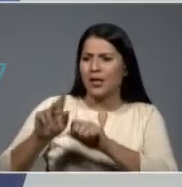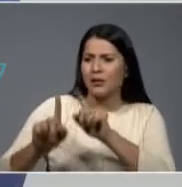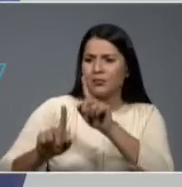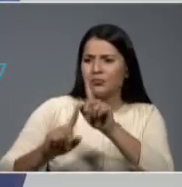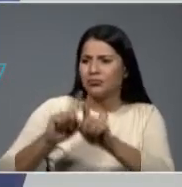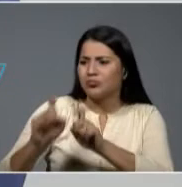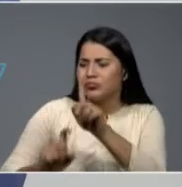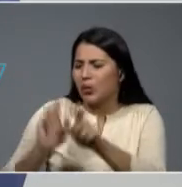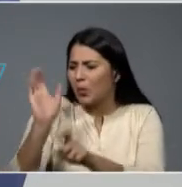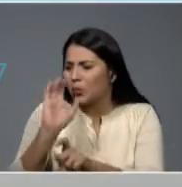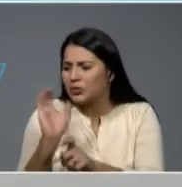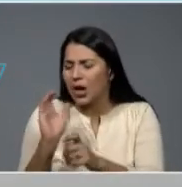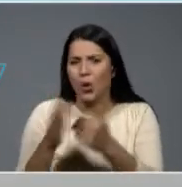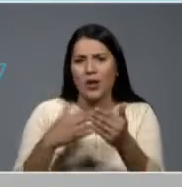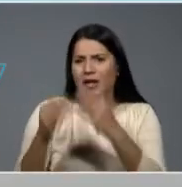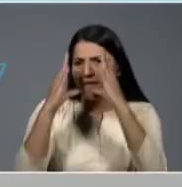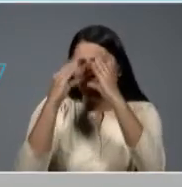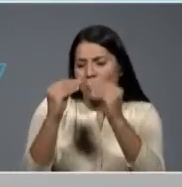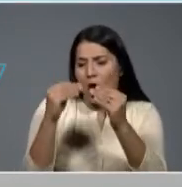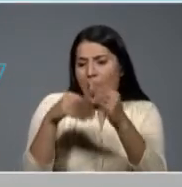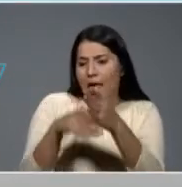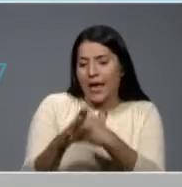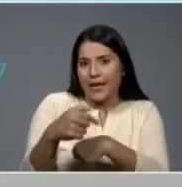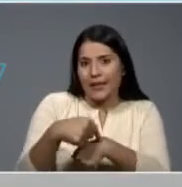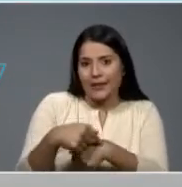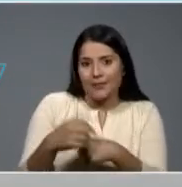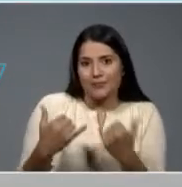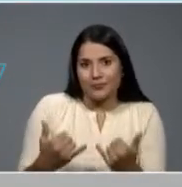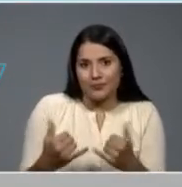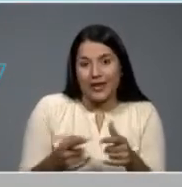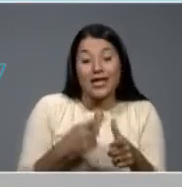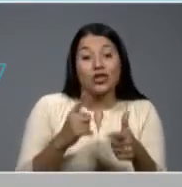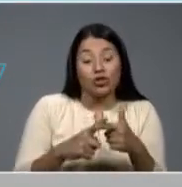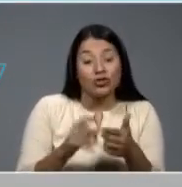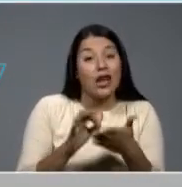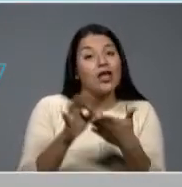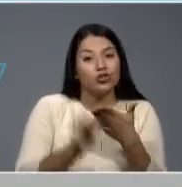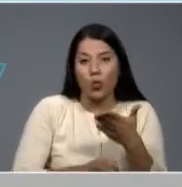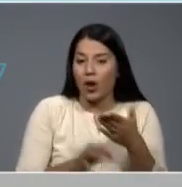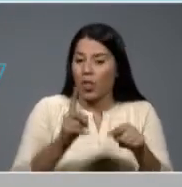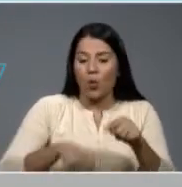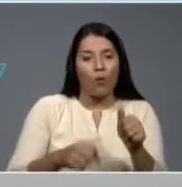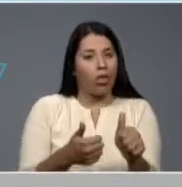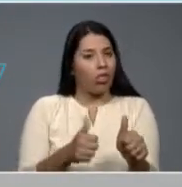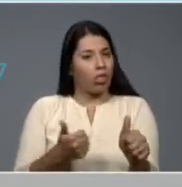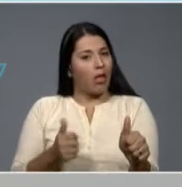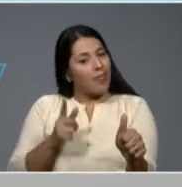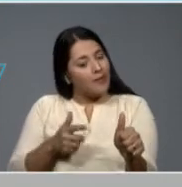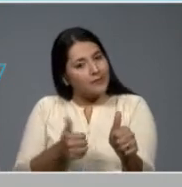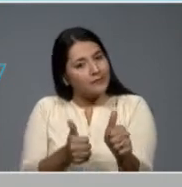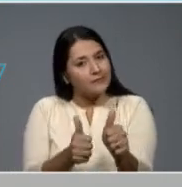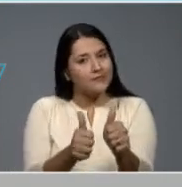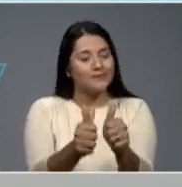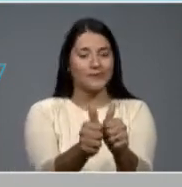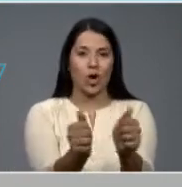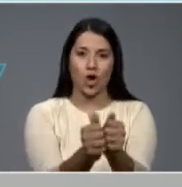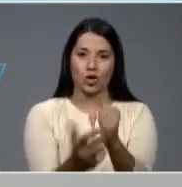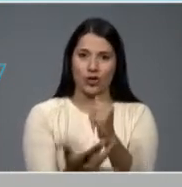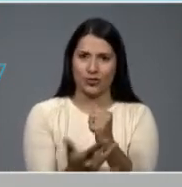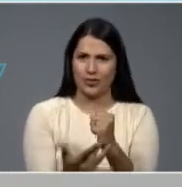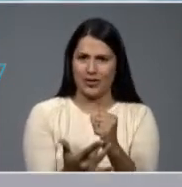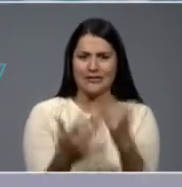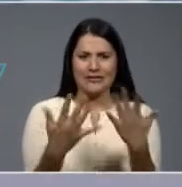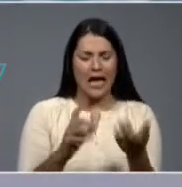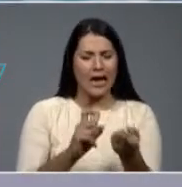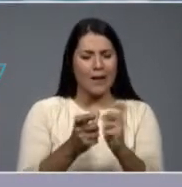información en tiempo real, y ahí es donde la escuela necesita actualizar el ritmo al que el ocio, la comunicación, nuestra manera de comportarnos ha cambiado